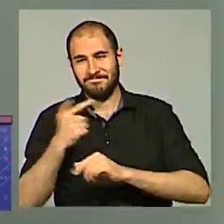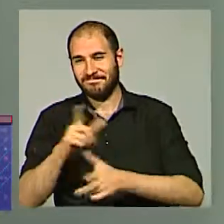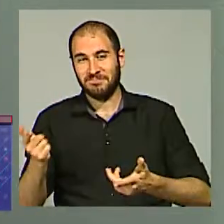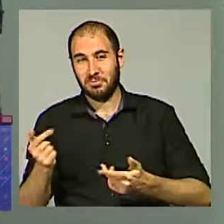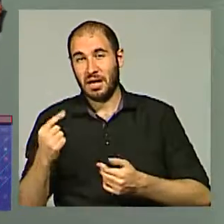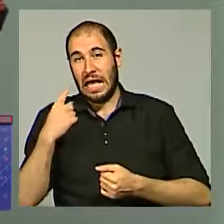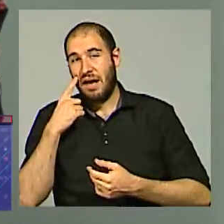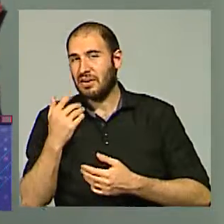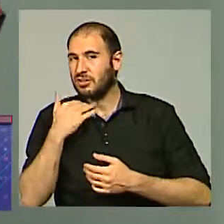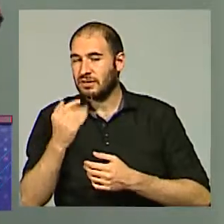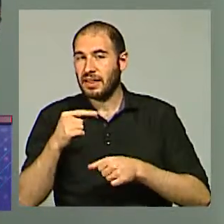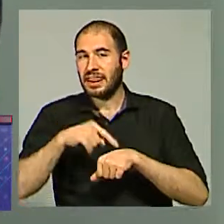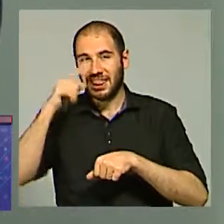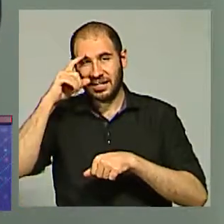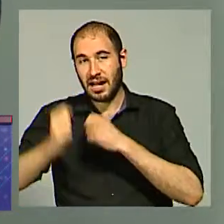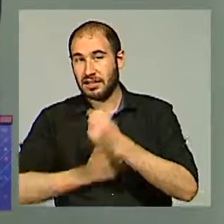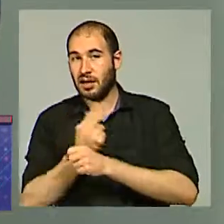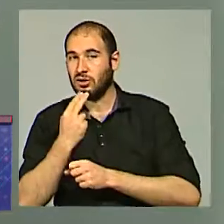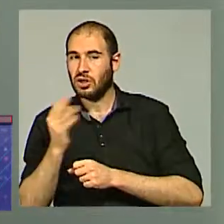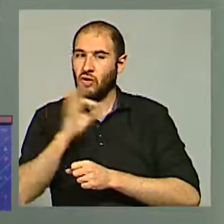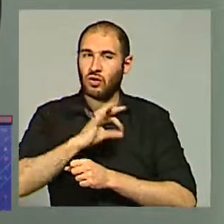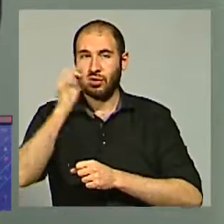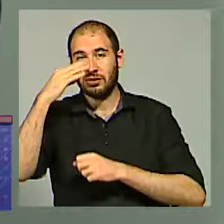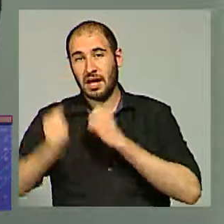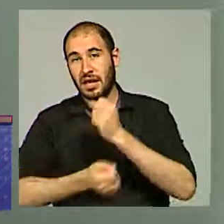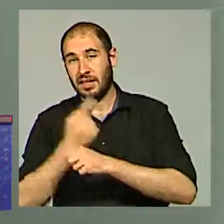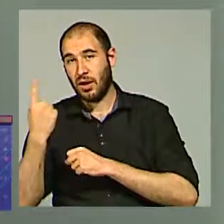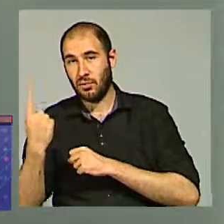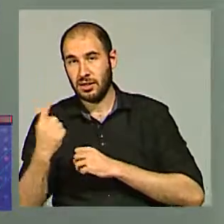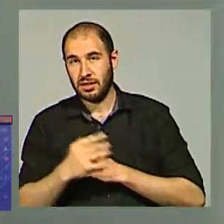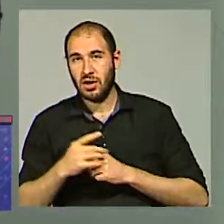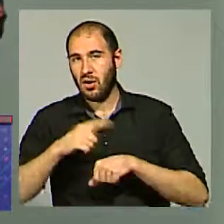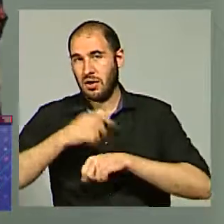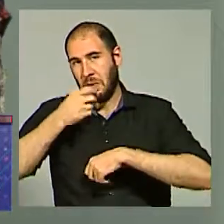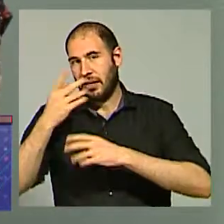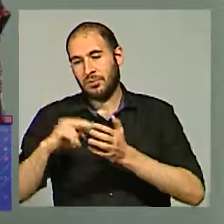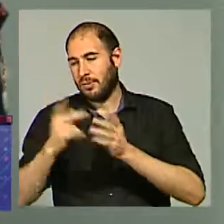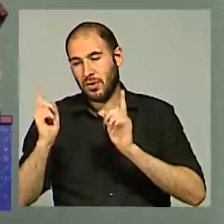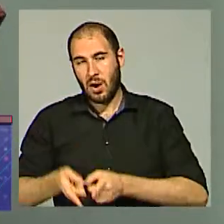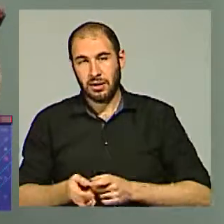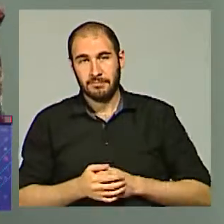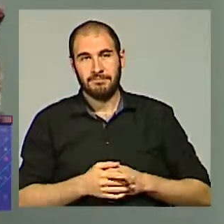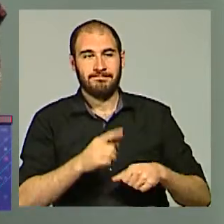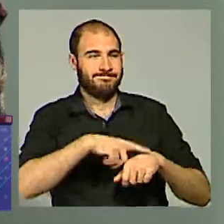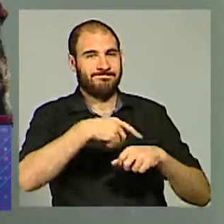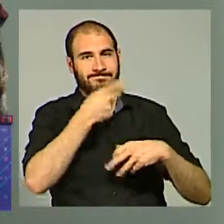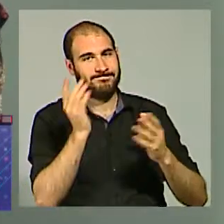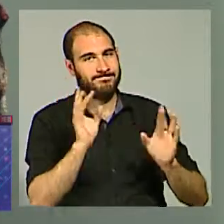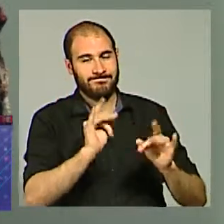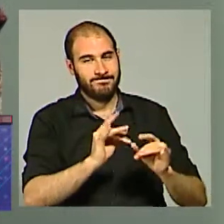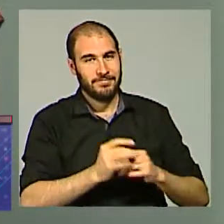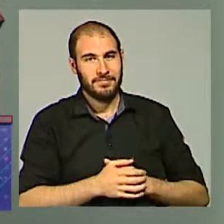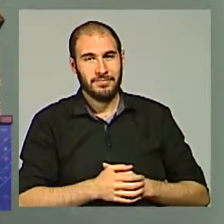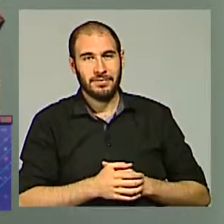no está definido si va a ser de 10 a 11 o de 12 a 13 lo cual fue a la hora que se va conflicto algo vaya cualquiera de los horarios se complica